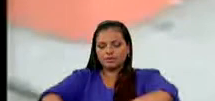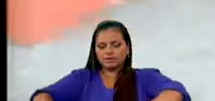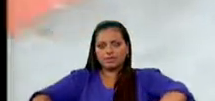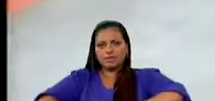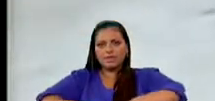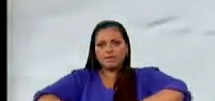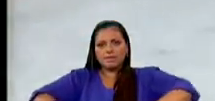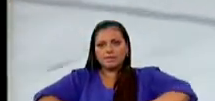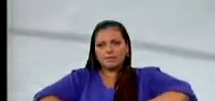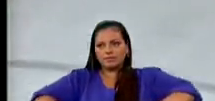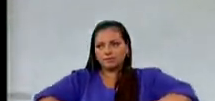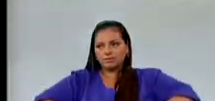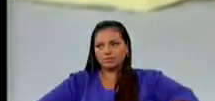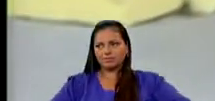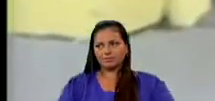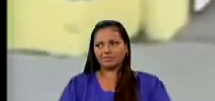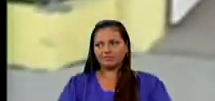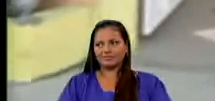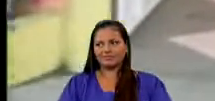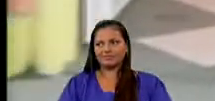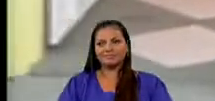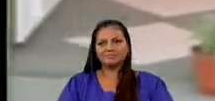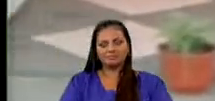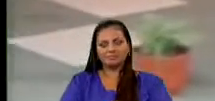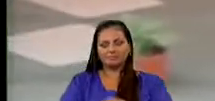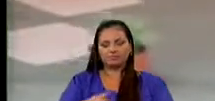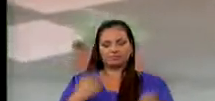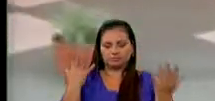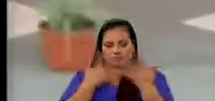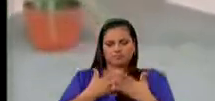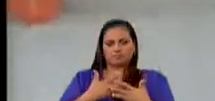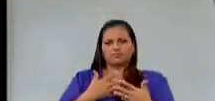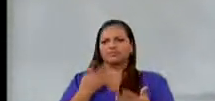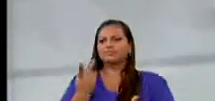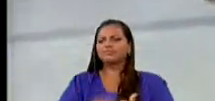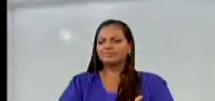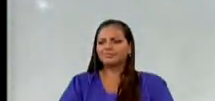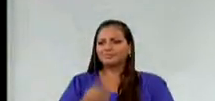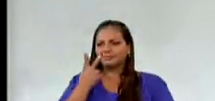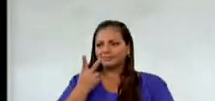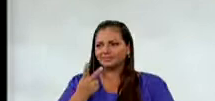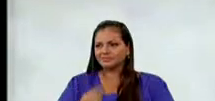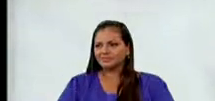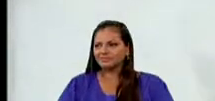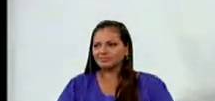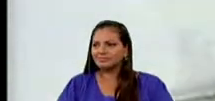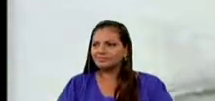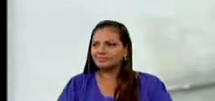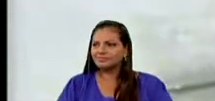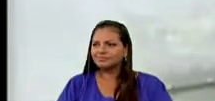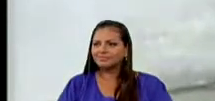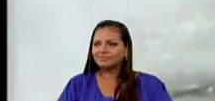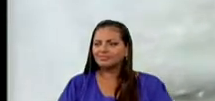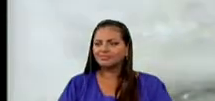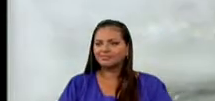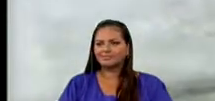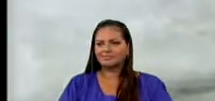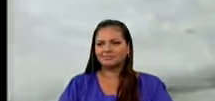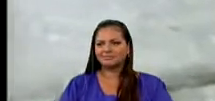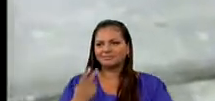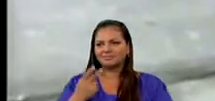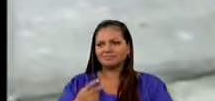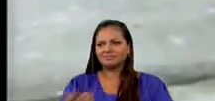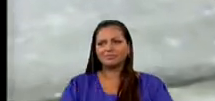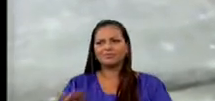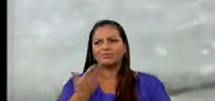principio, hasta yo me confundí. Y miren ustedes lo que hicieron acá en el piso, al lado de las macetas. Ellos parece que fuera baldosa,